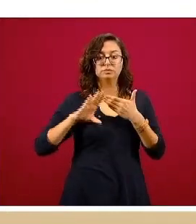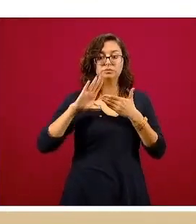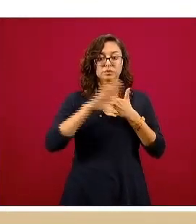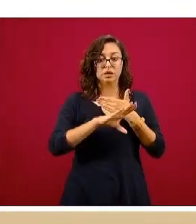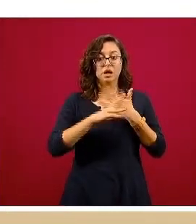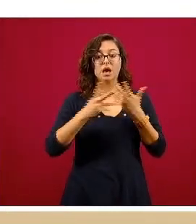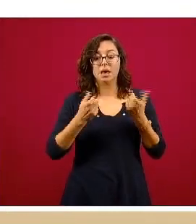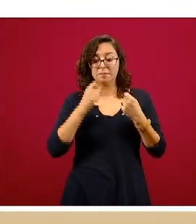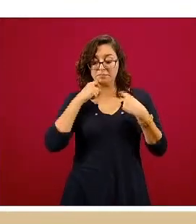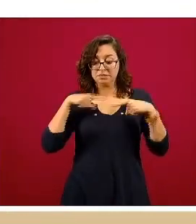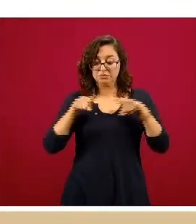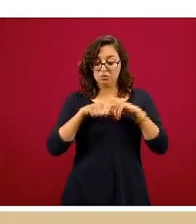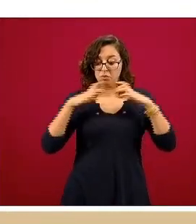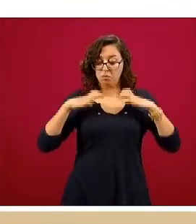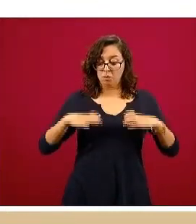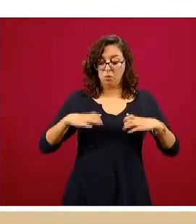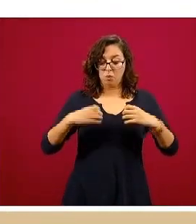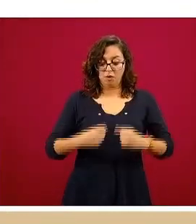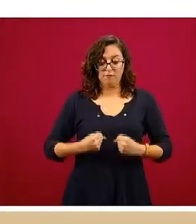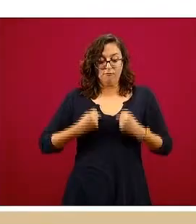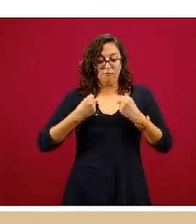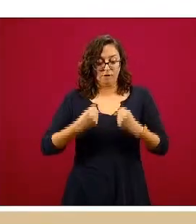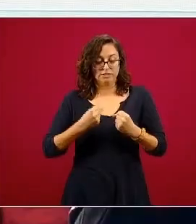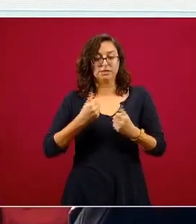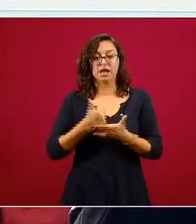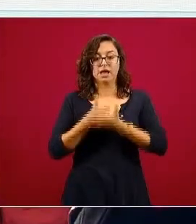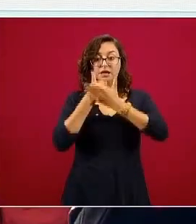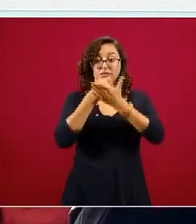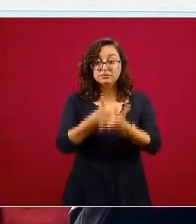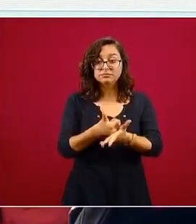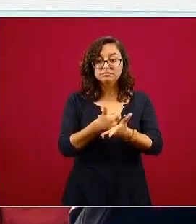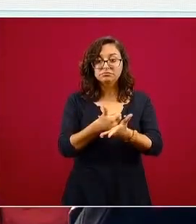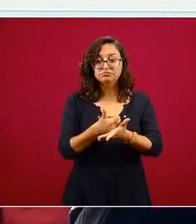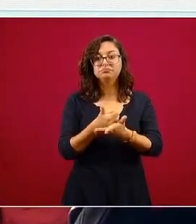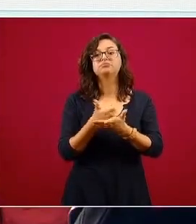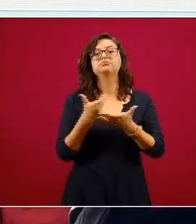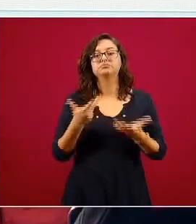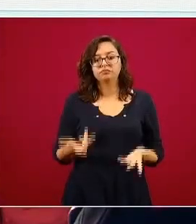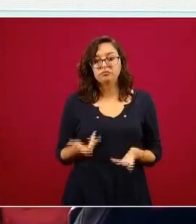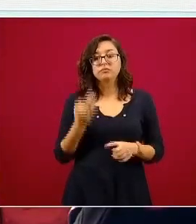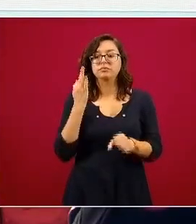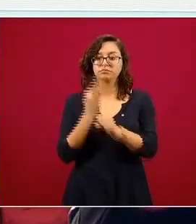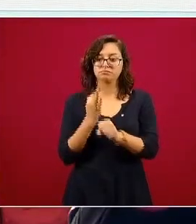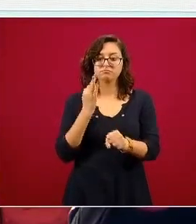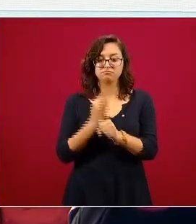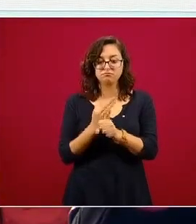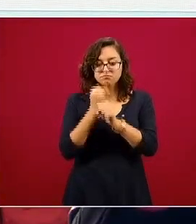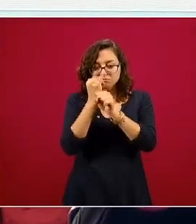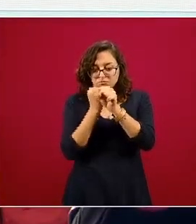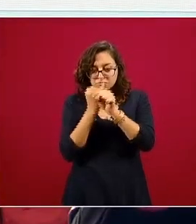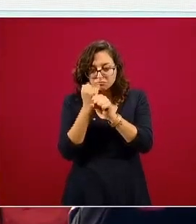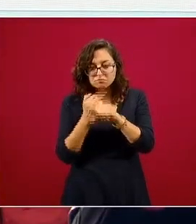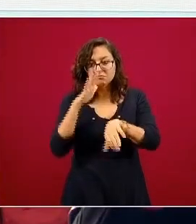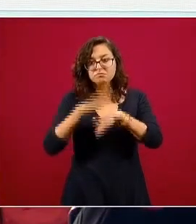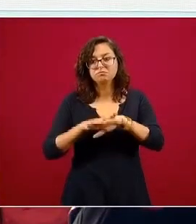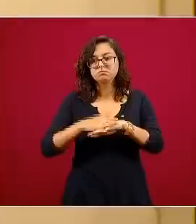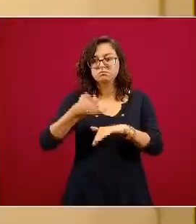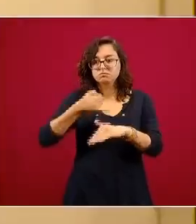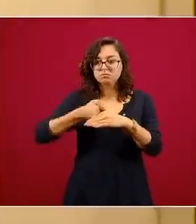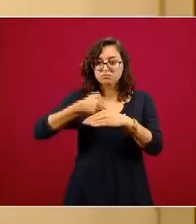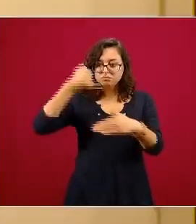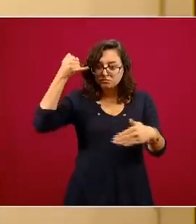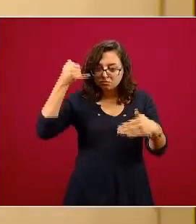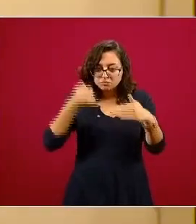respuesta inmunológica de la persona infectada, bueno, se está llevando en este momento un estudio